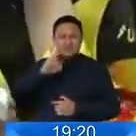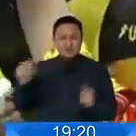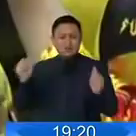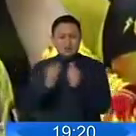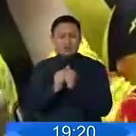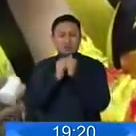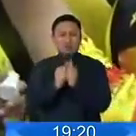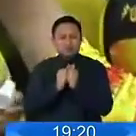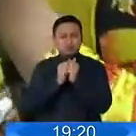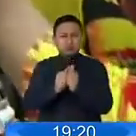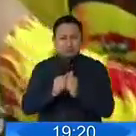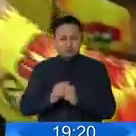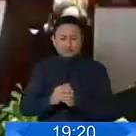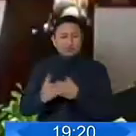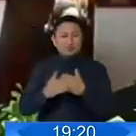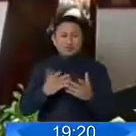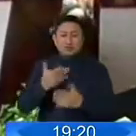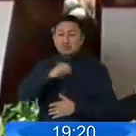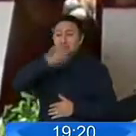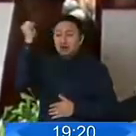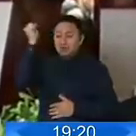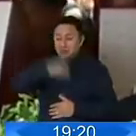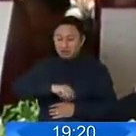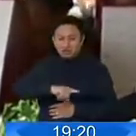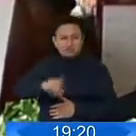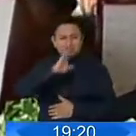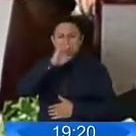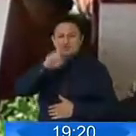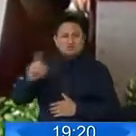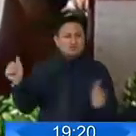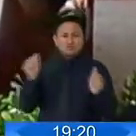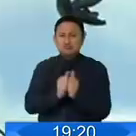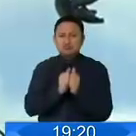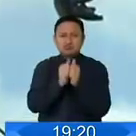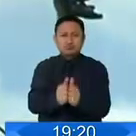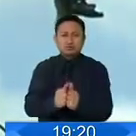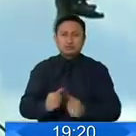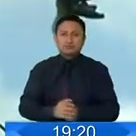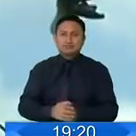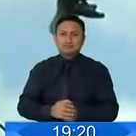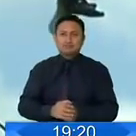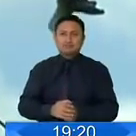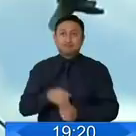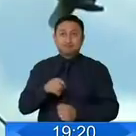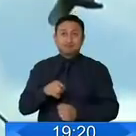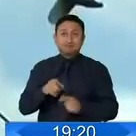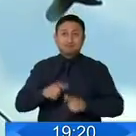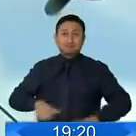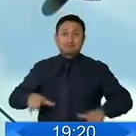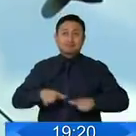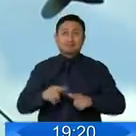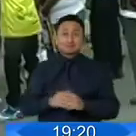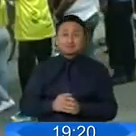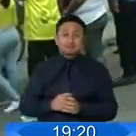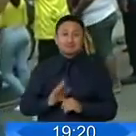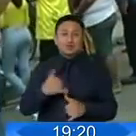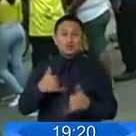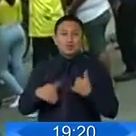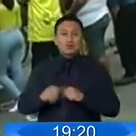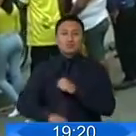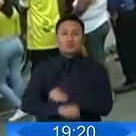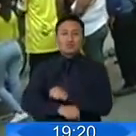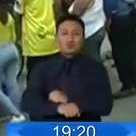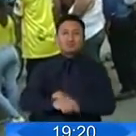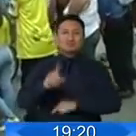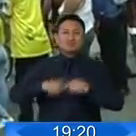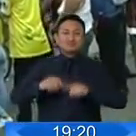apoyándolos. Sea que perdamos, sea que ganemos, siempre ellos hasta el final, hasta el último. Y es aquí, en ese populoso sector donde jugaron indoor, conversaron entre